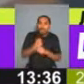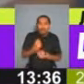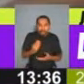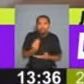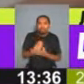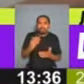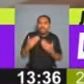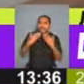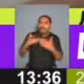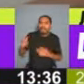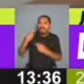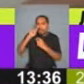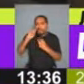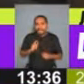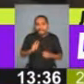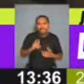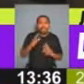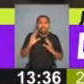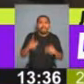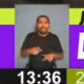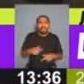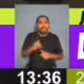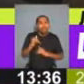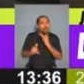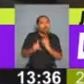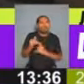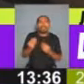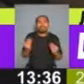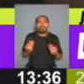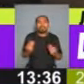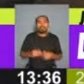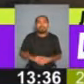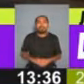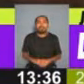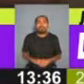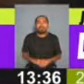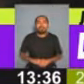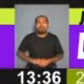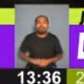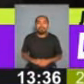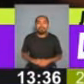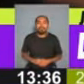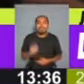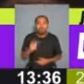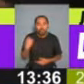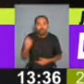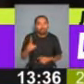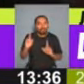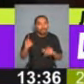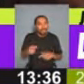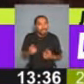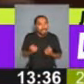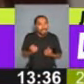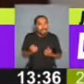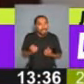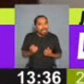la visita de él y también por ahí comentarle un poquito de que también nosotros necesitamos